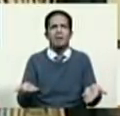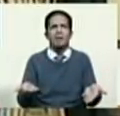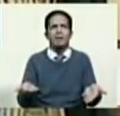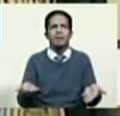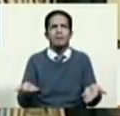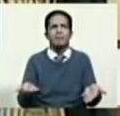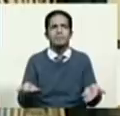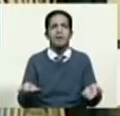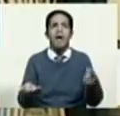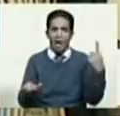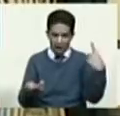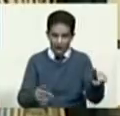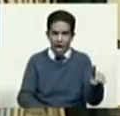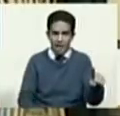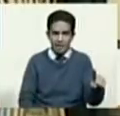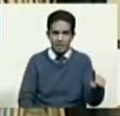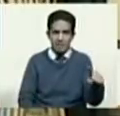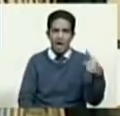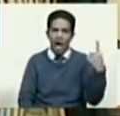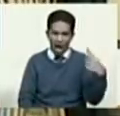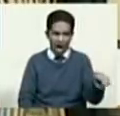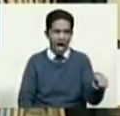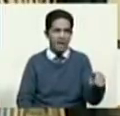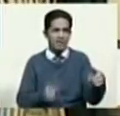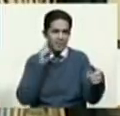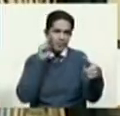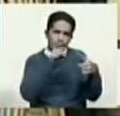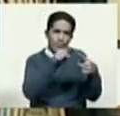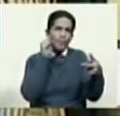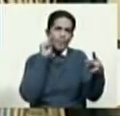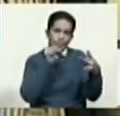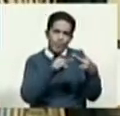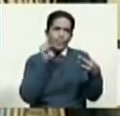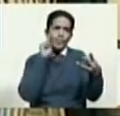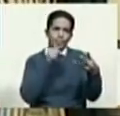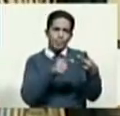¿Hay alguna causa que pudiera en justicia